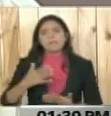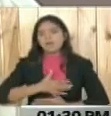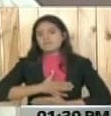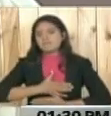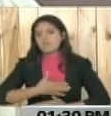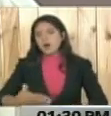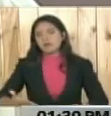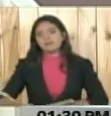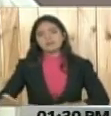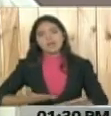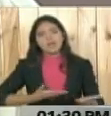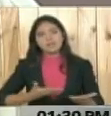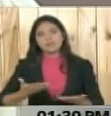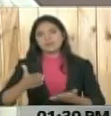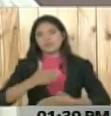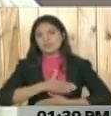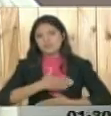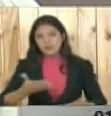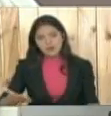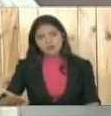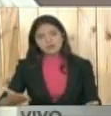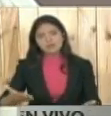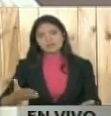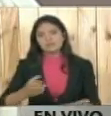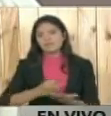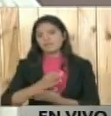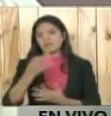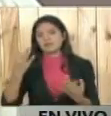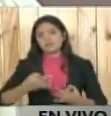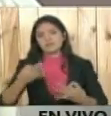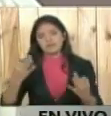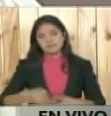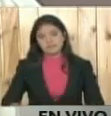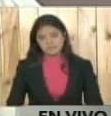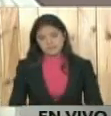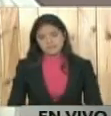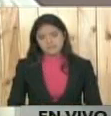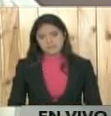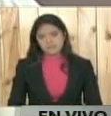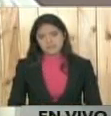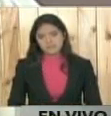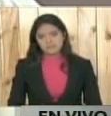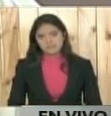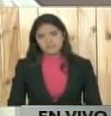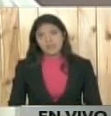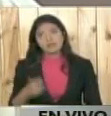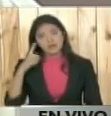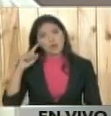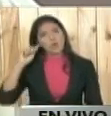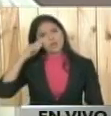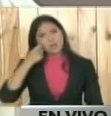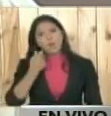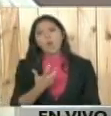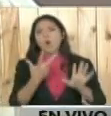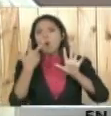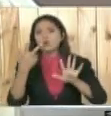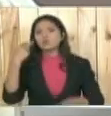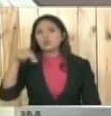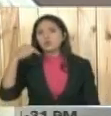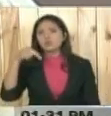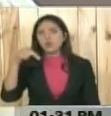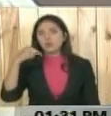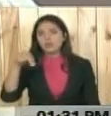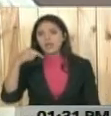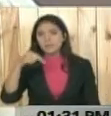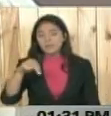la vocación de servicio en alto. Así es, Rosario. Estamos recordando hoy 8 de noviembre. El 8 de